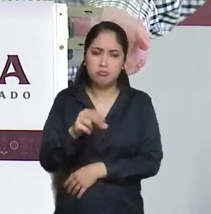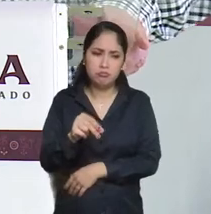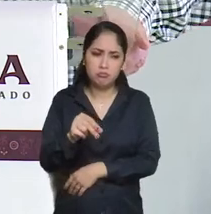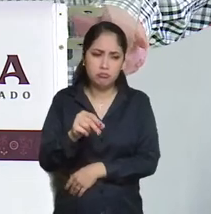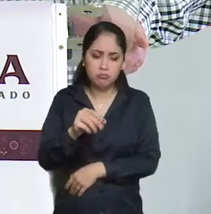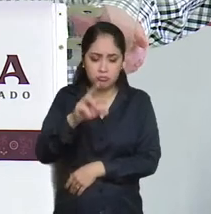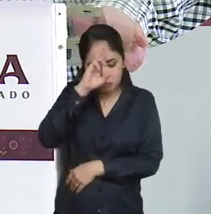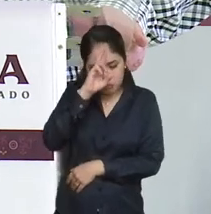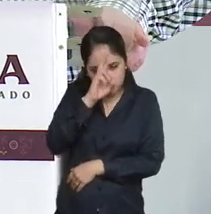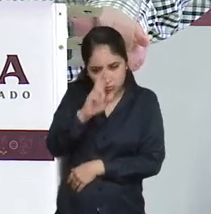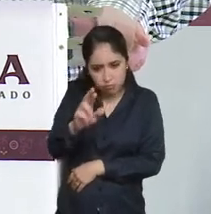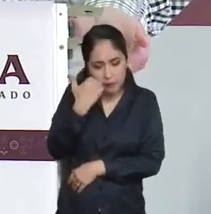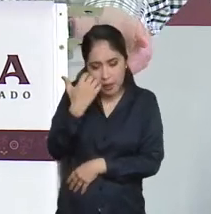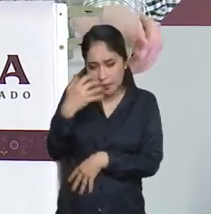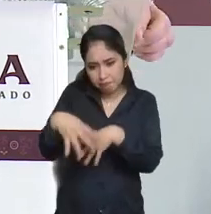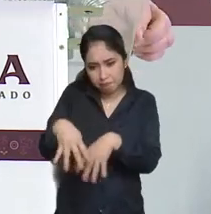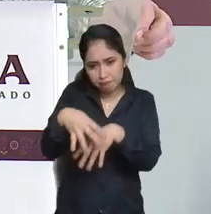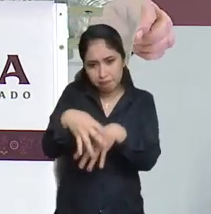movilizaciones anunciadas, ¿no?